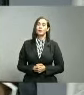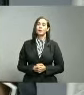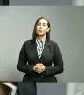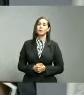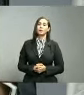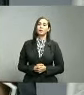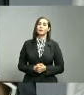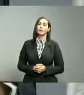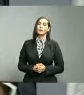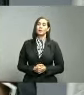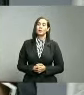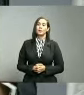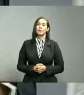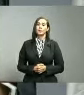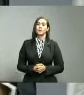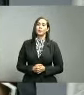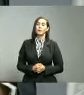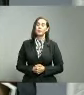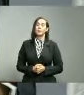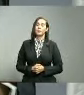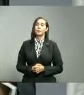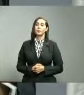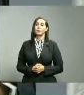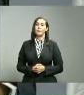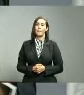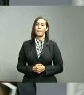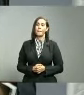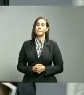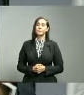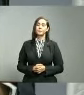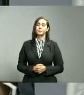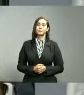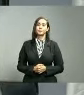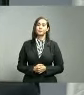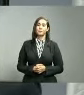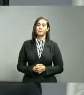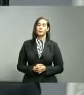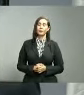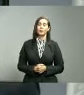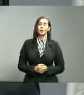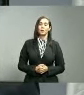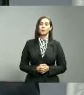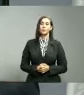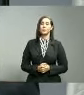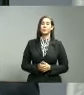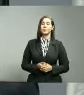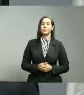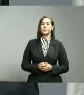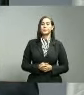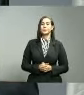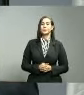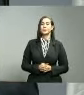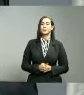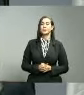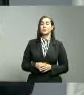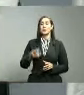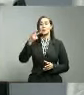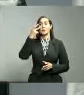más, aumentando lo que hemos anunciado de mayores medidas de